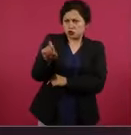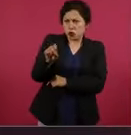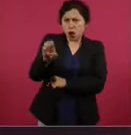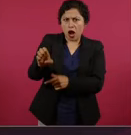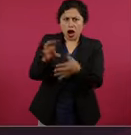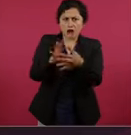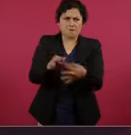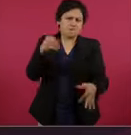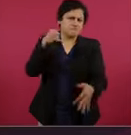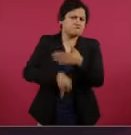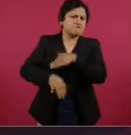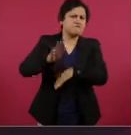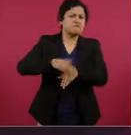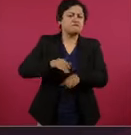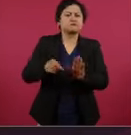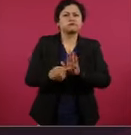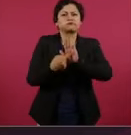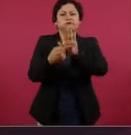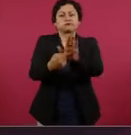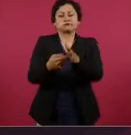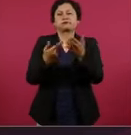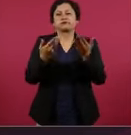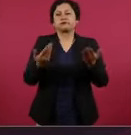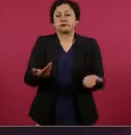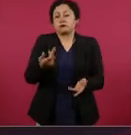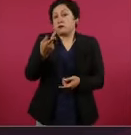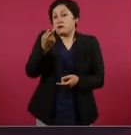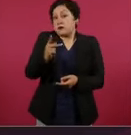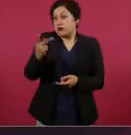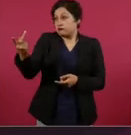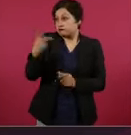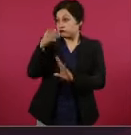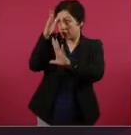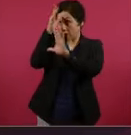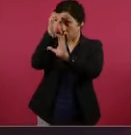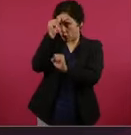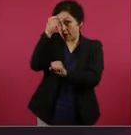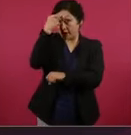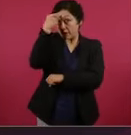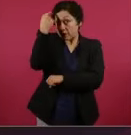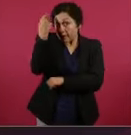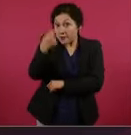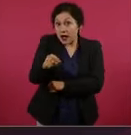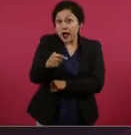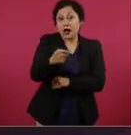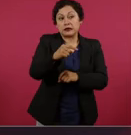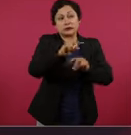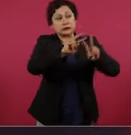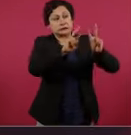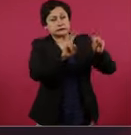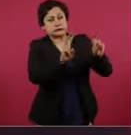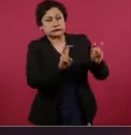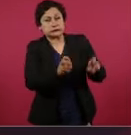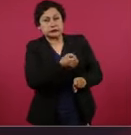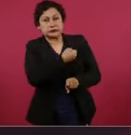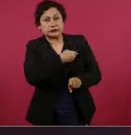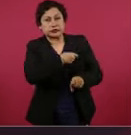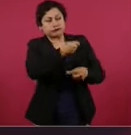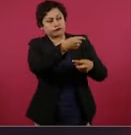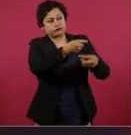para tener todos los médicos y todos los